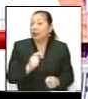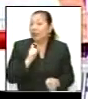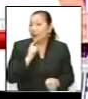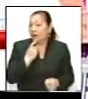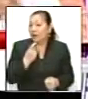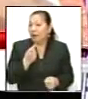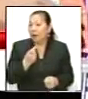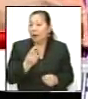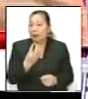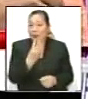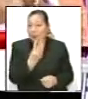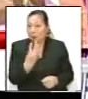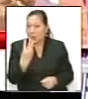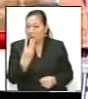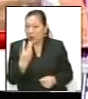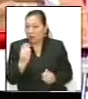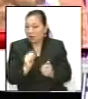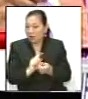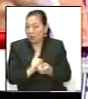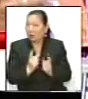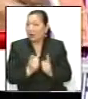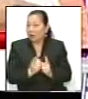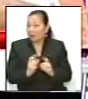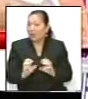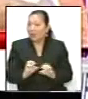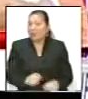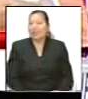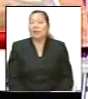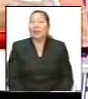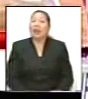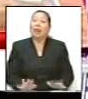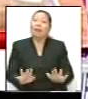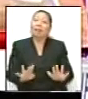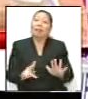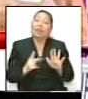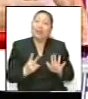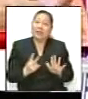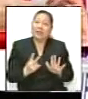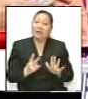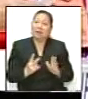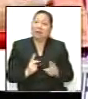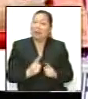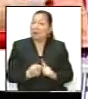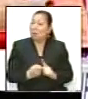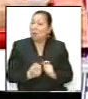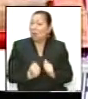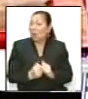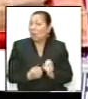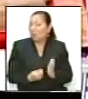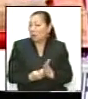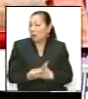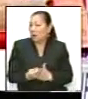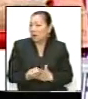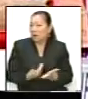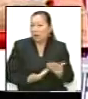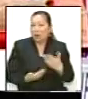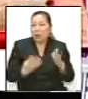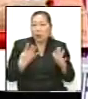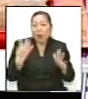según el portal de Reconstrucción con Cambios, se ha realizado 17 intervenciones, con un monto transferido